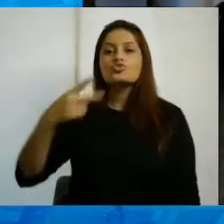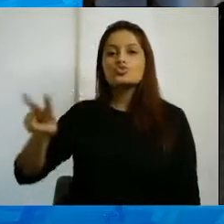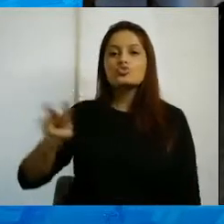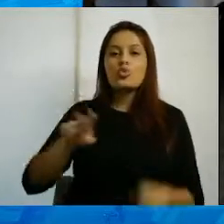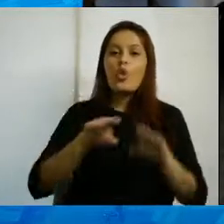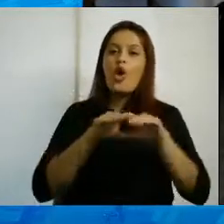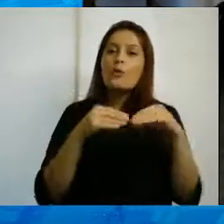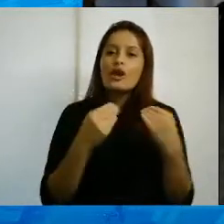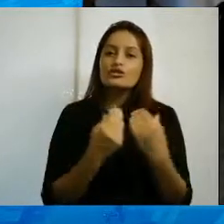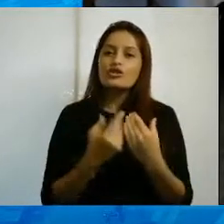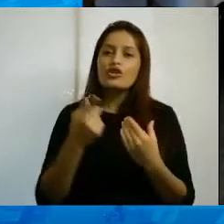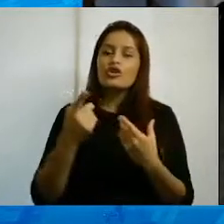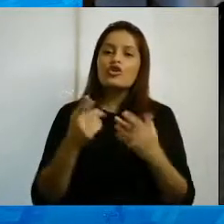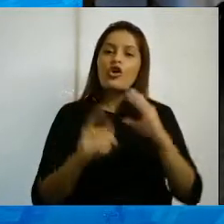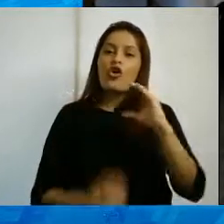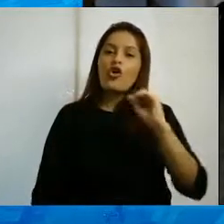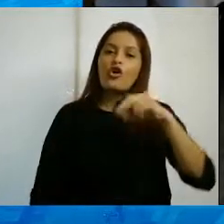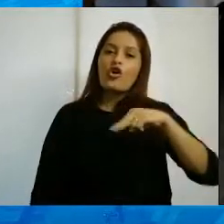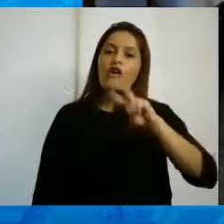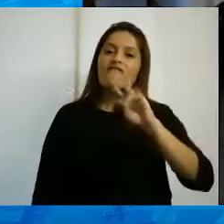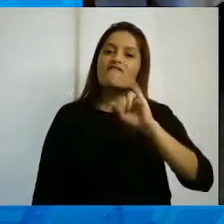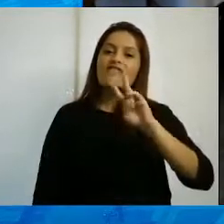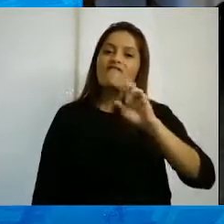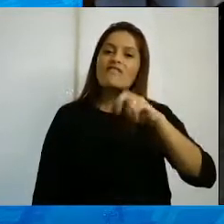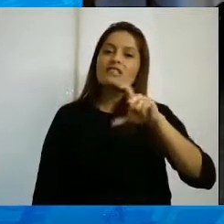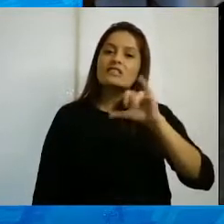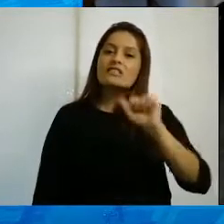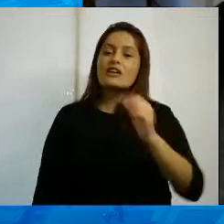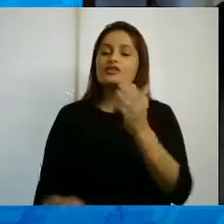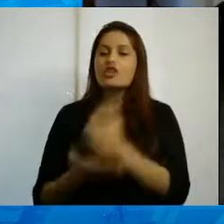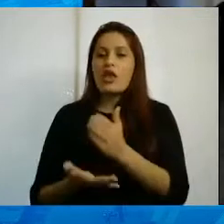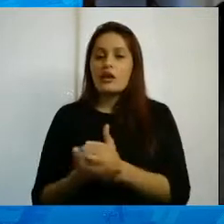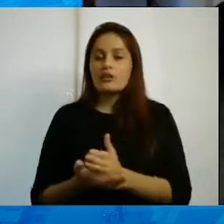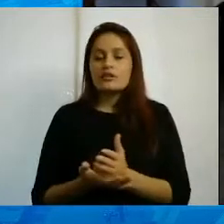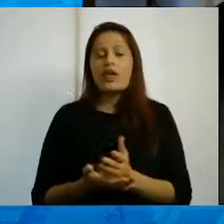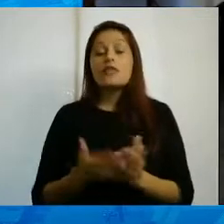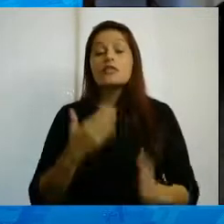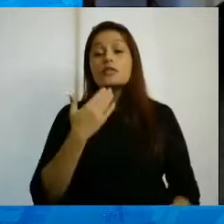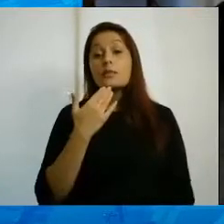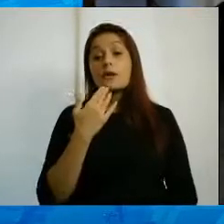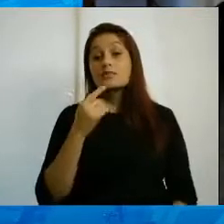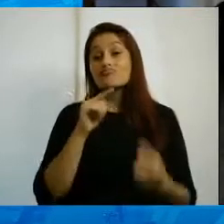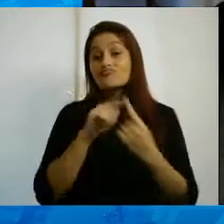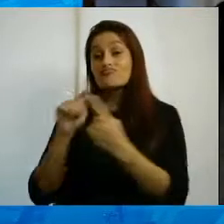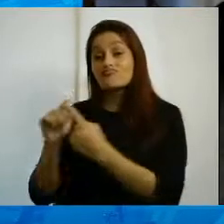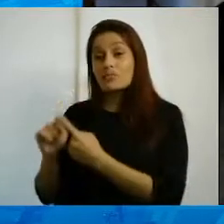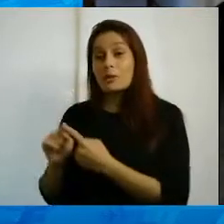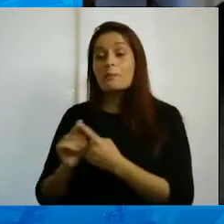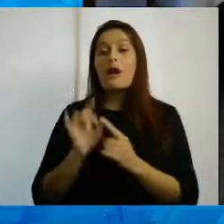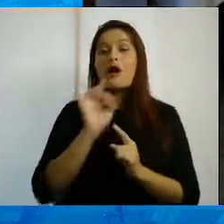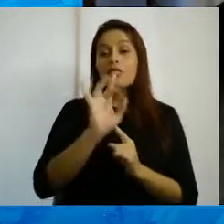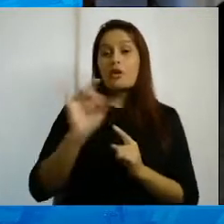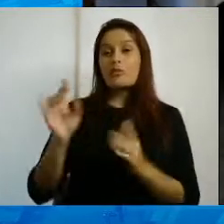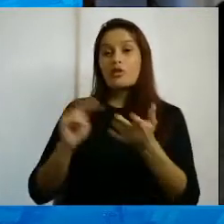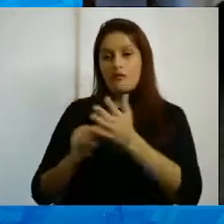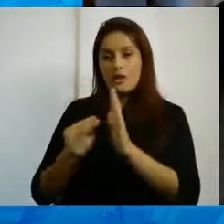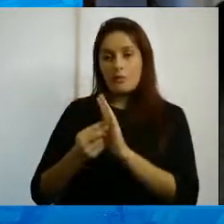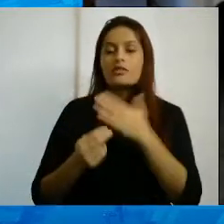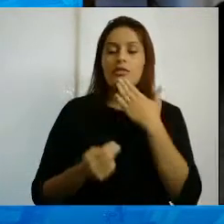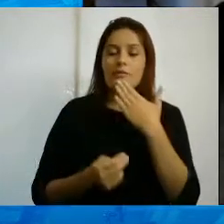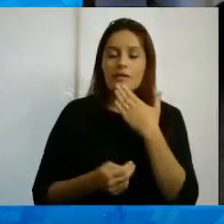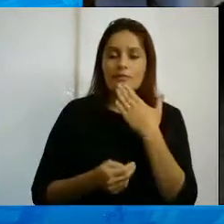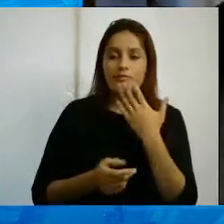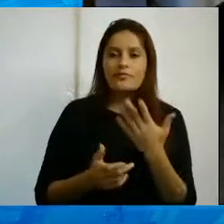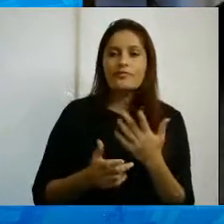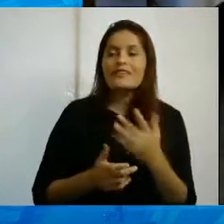a través de convivencia escolar también para poder abordarlo, y los casos particulares de los establecimientos también están siendo abordados por las direcciones respectivas.